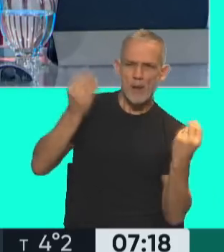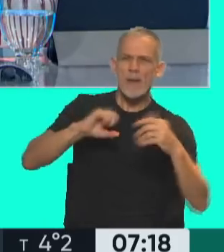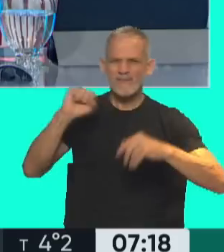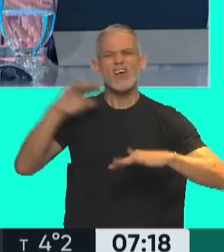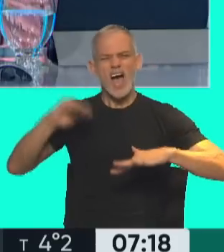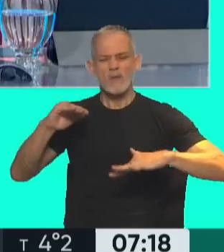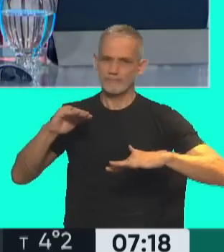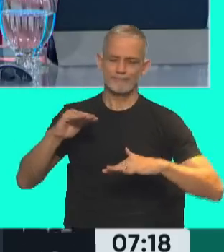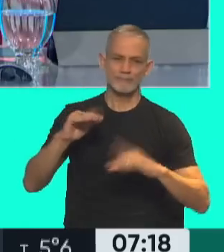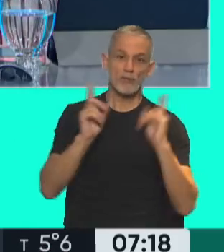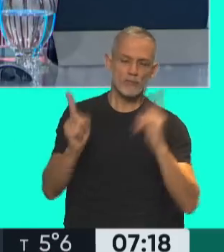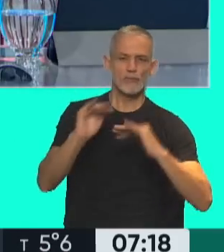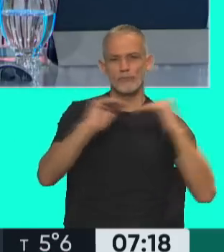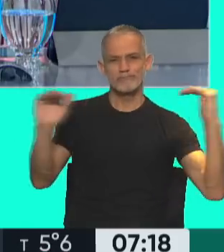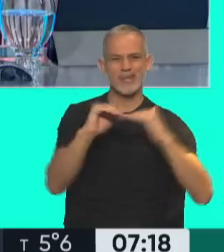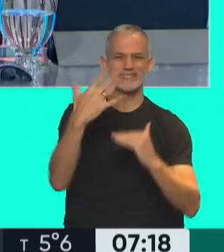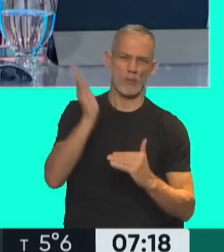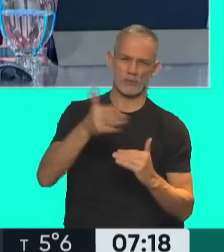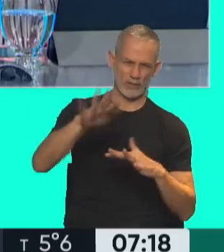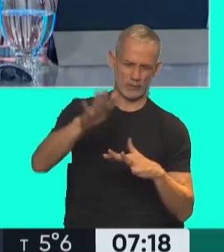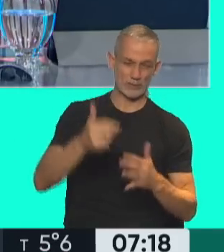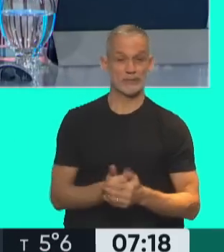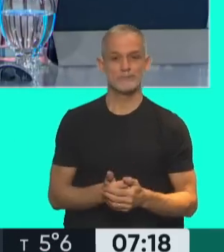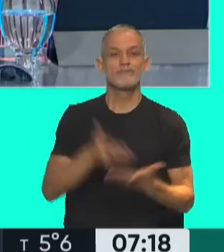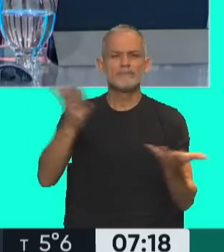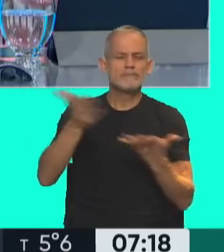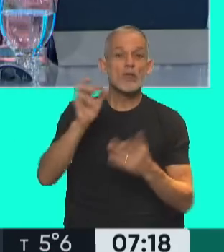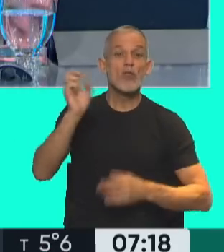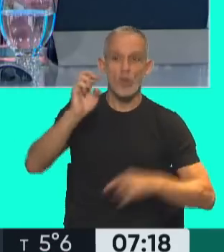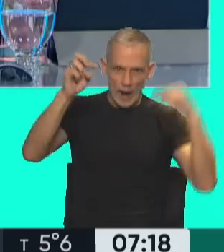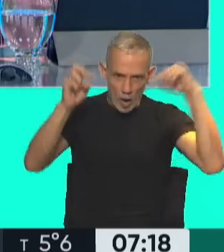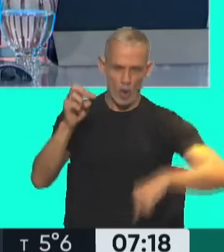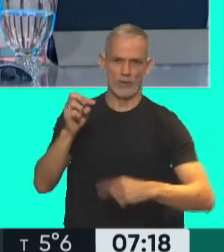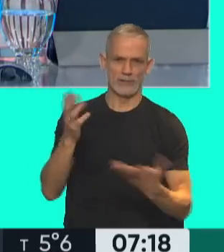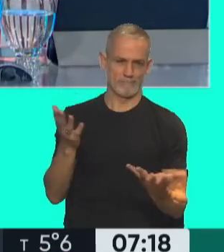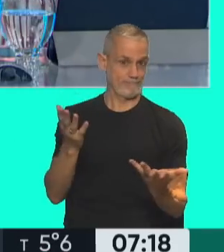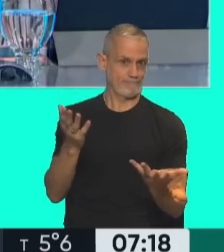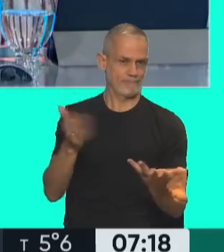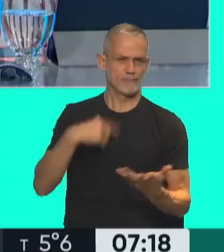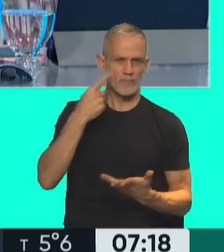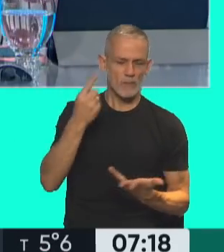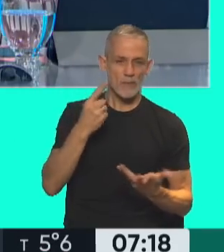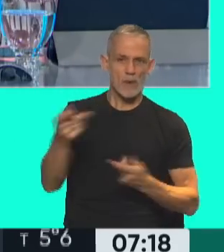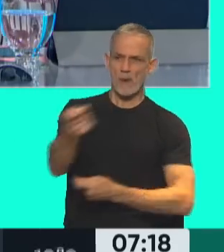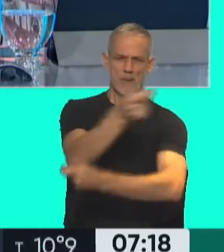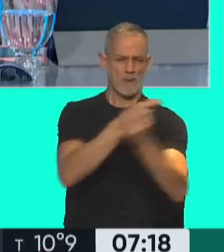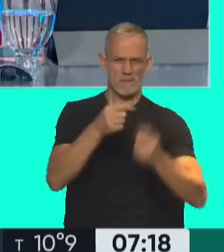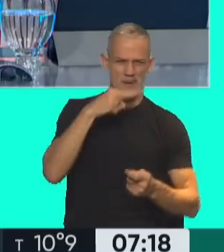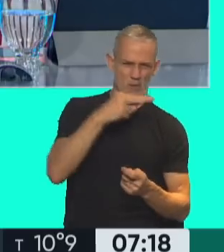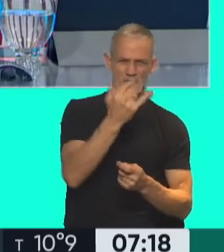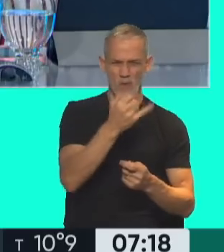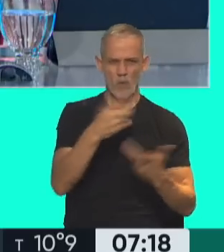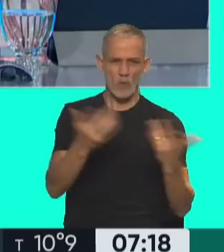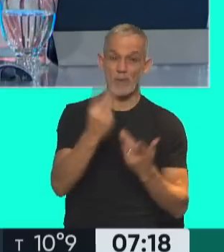en torno al 5%. Otro tema urgente, ¿qué va a pasar con el dólar hoy? Lo que uno veía en los mercados que